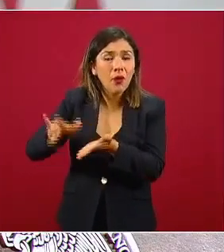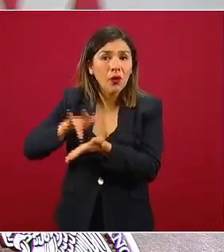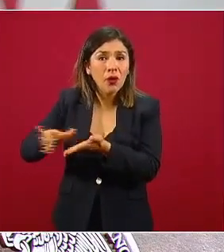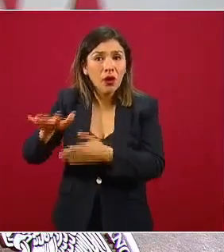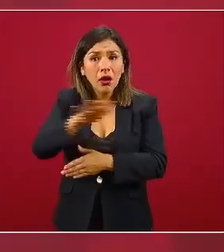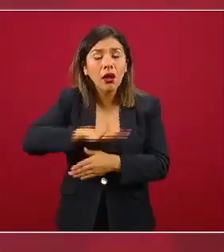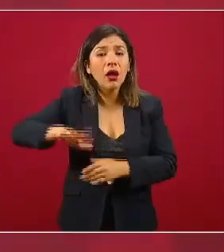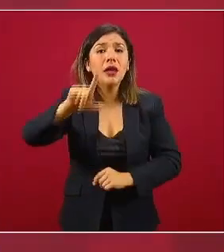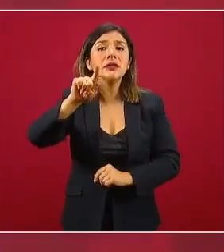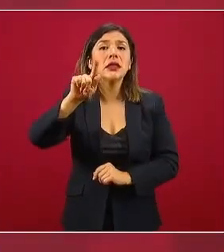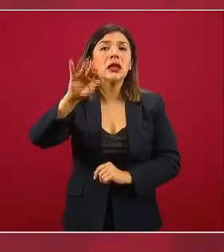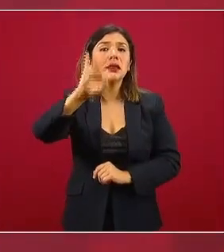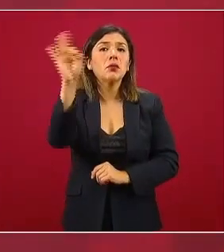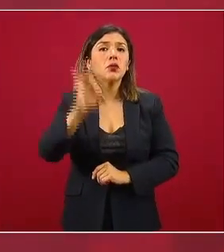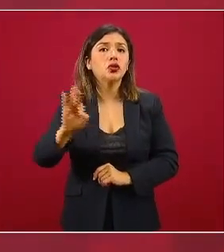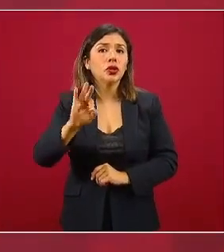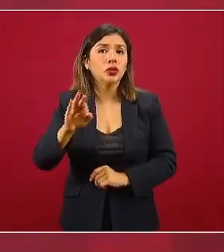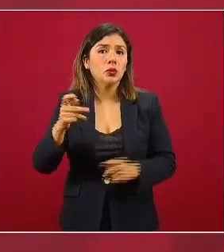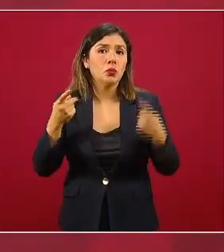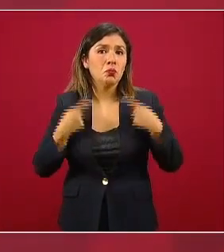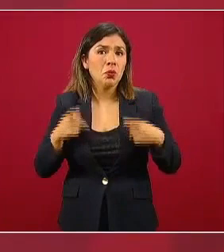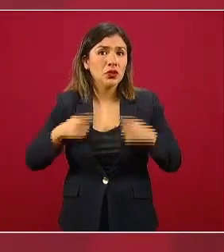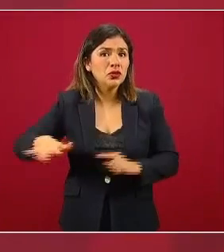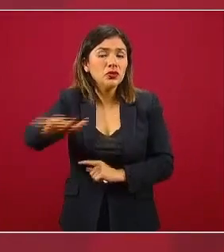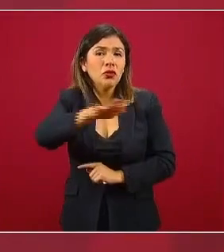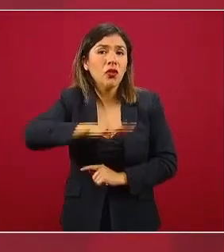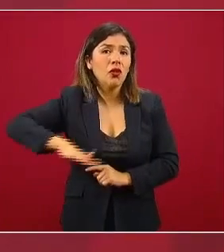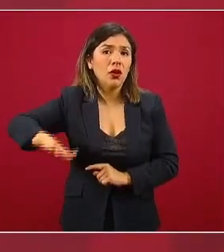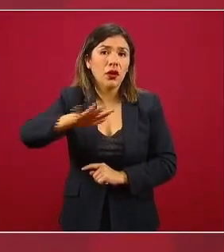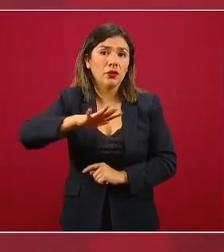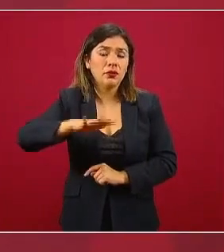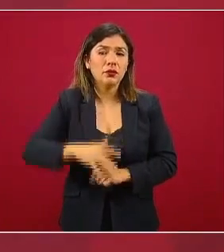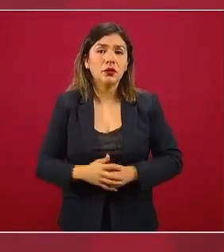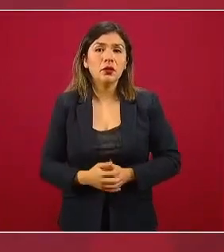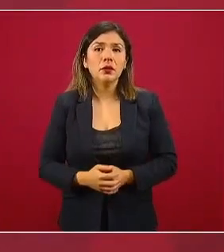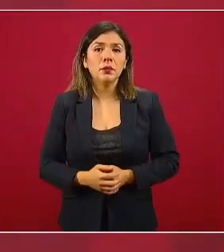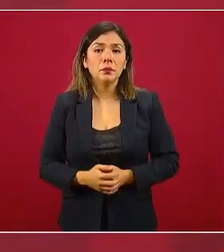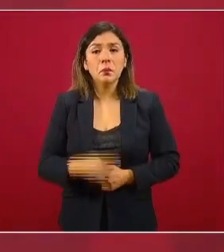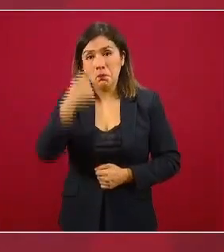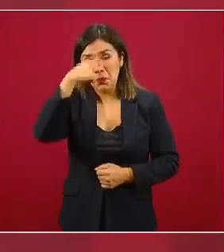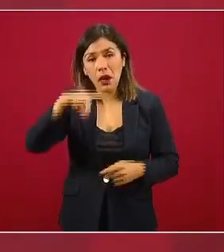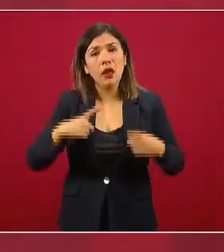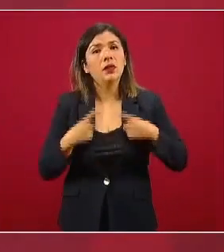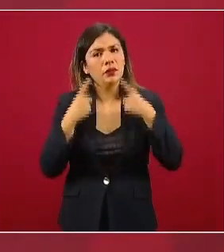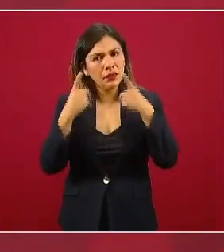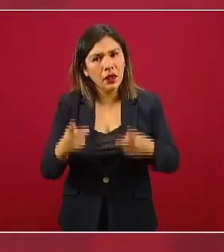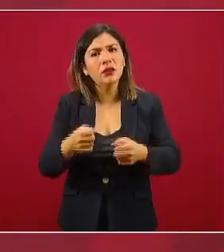al 70% de la población, garantizando